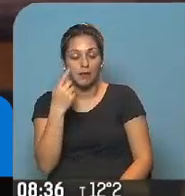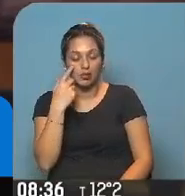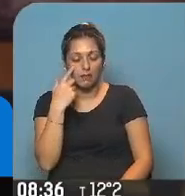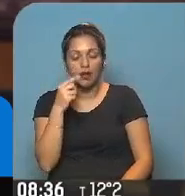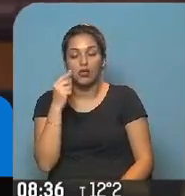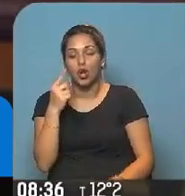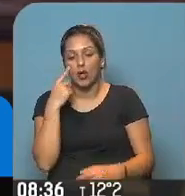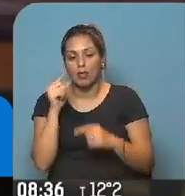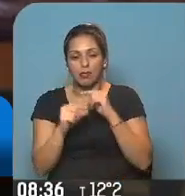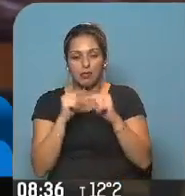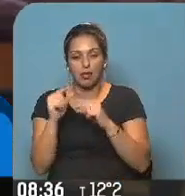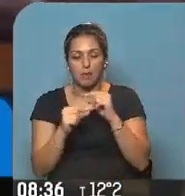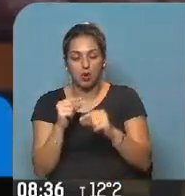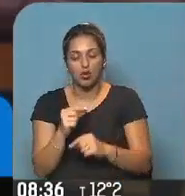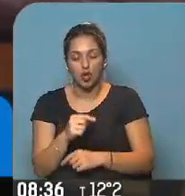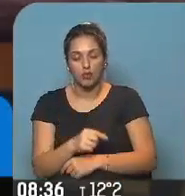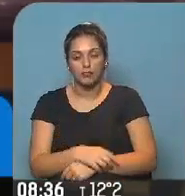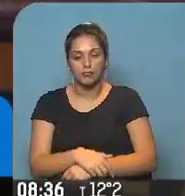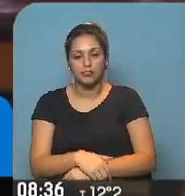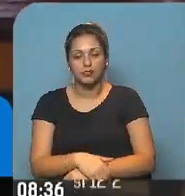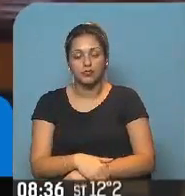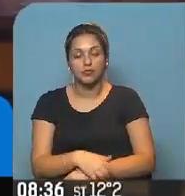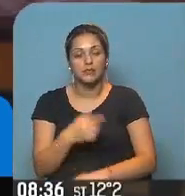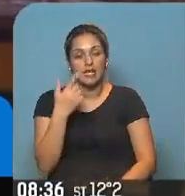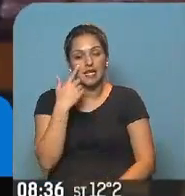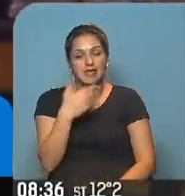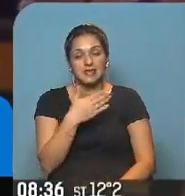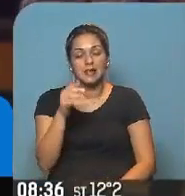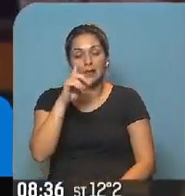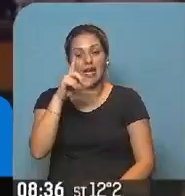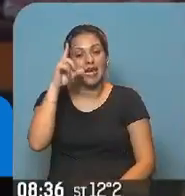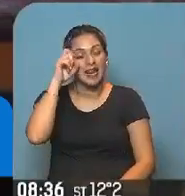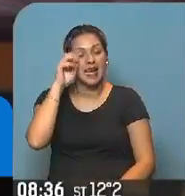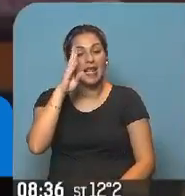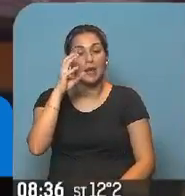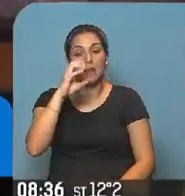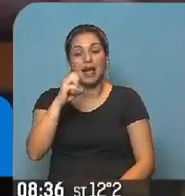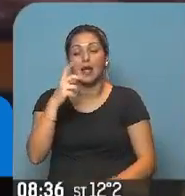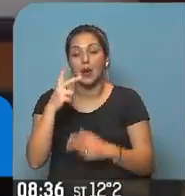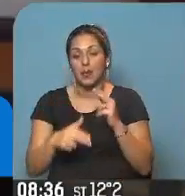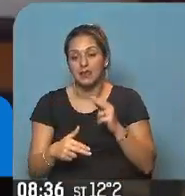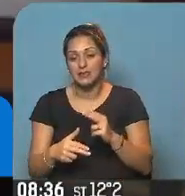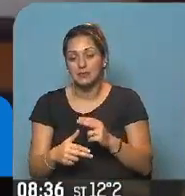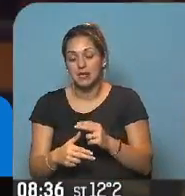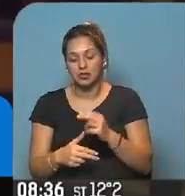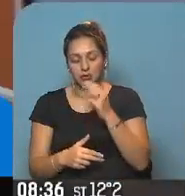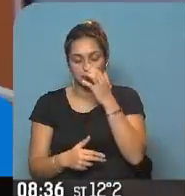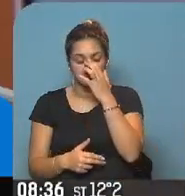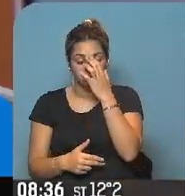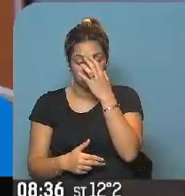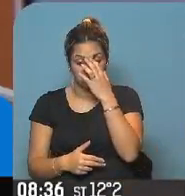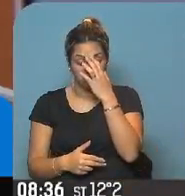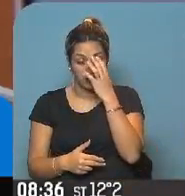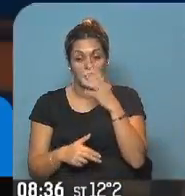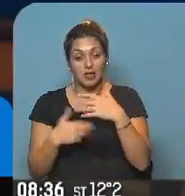conociendo paso a paso a medida de que se van a ir sustituyendo las LEVAC que van venciendo, sobre todo en tenedores que no son bancos.